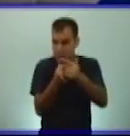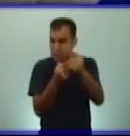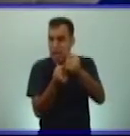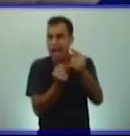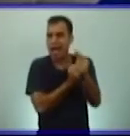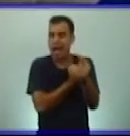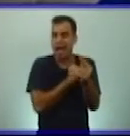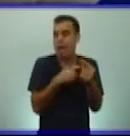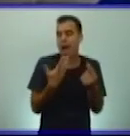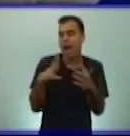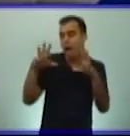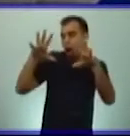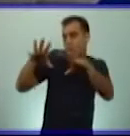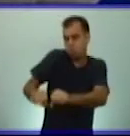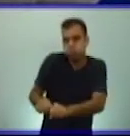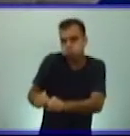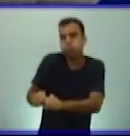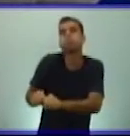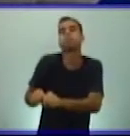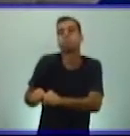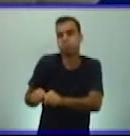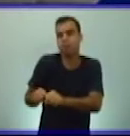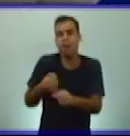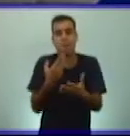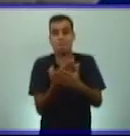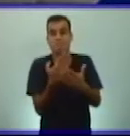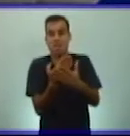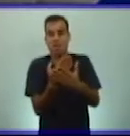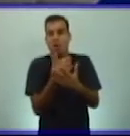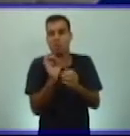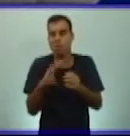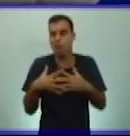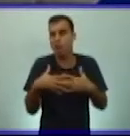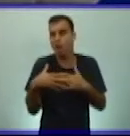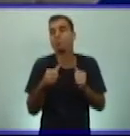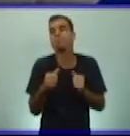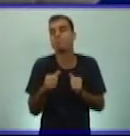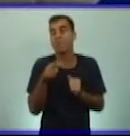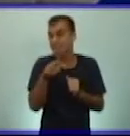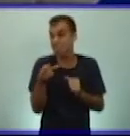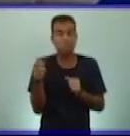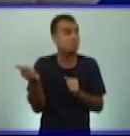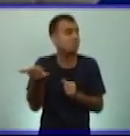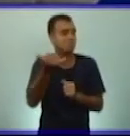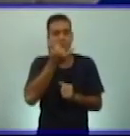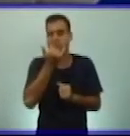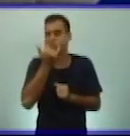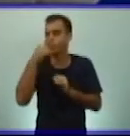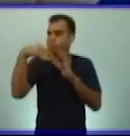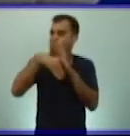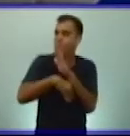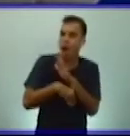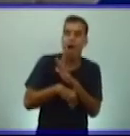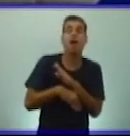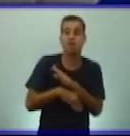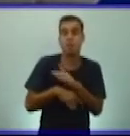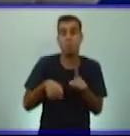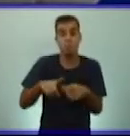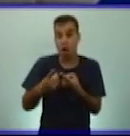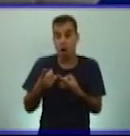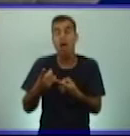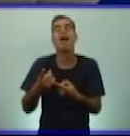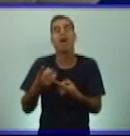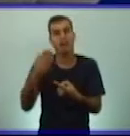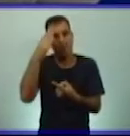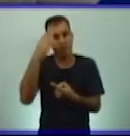para solicitar nuestra anexión a la Unión Norteamericana. Idea que fracasó, por supuesto, ante los esfuerzos del pueblo cubano, que